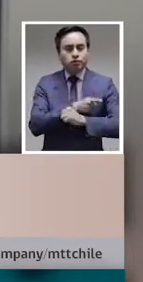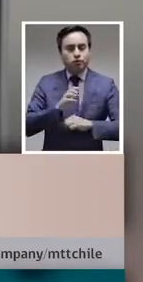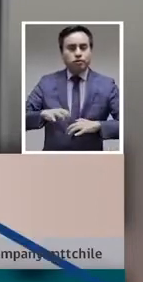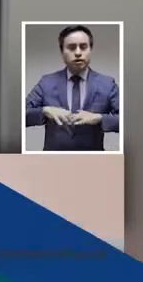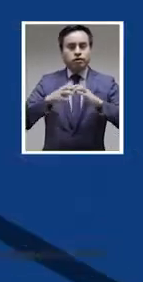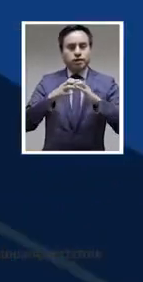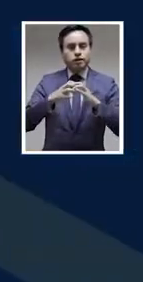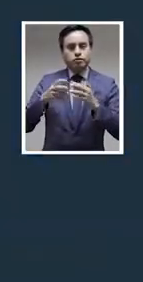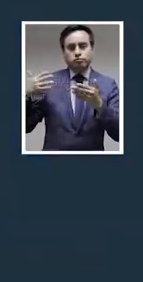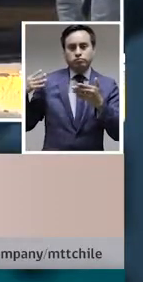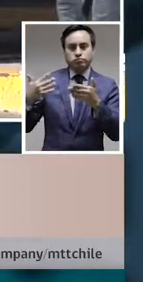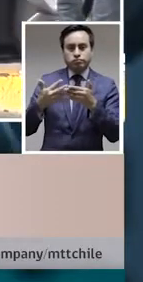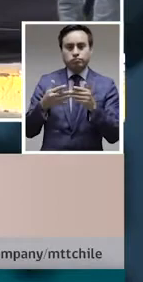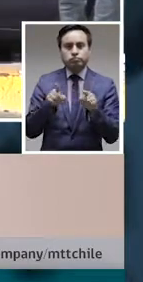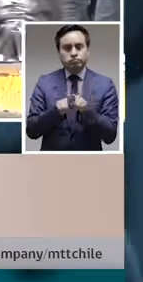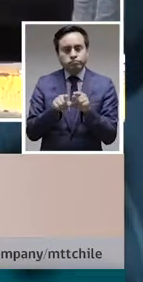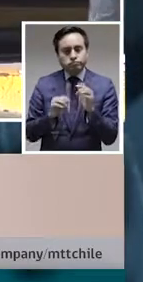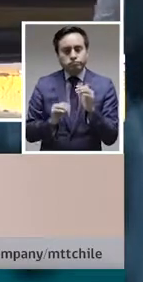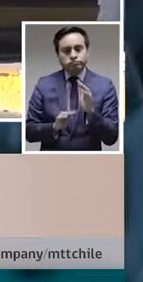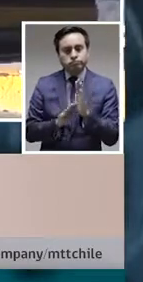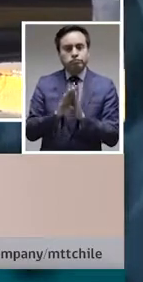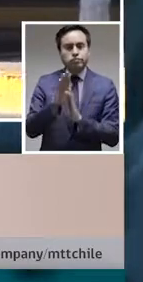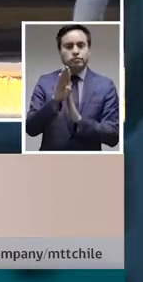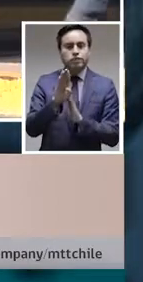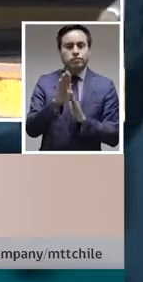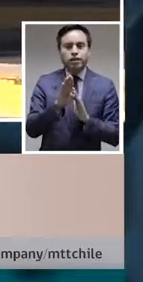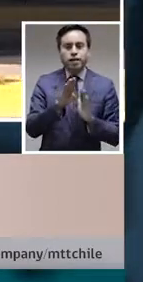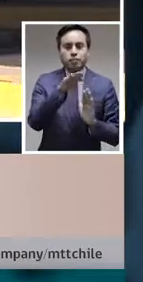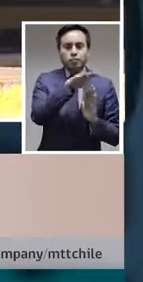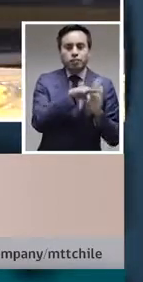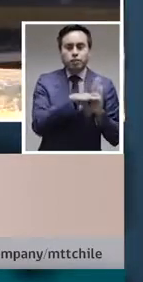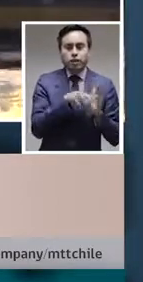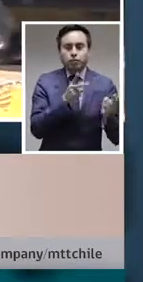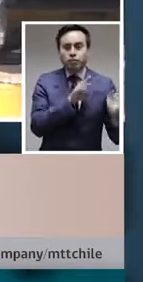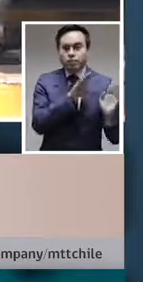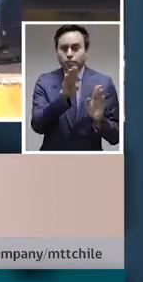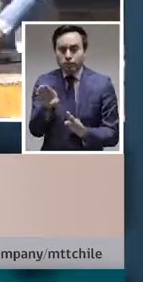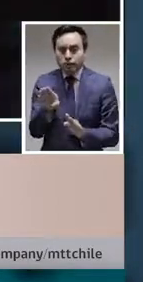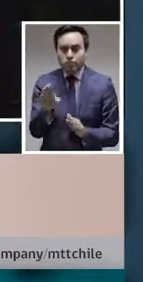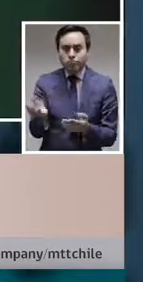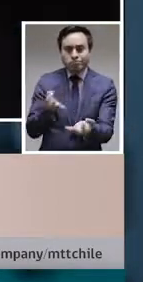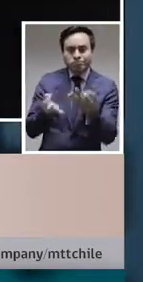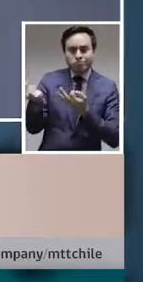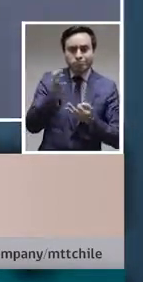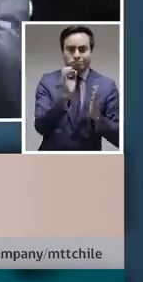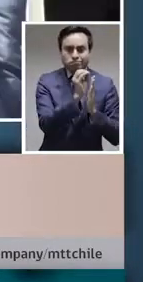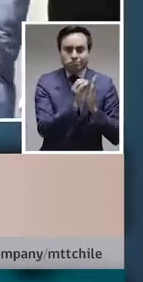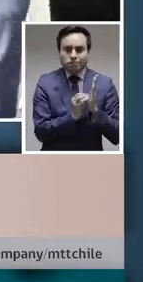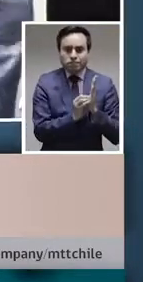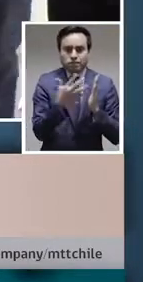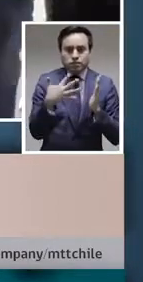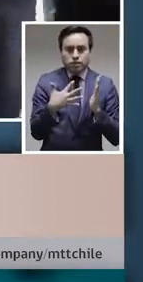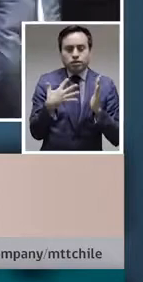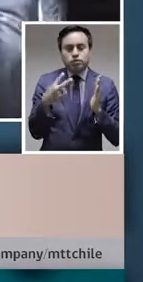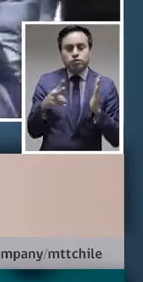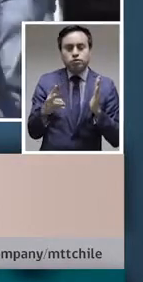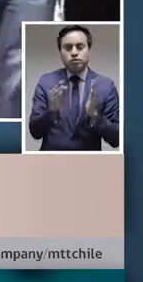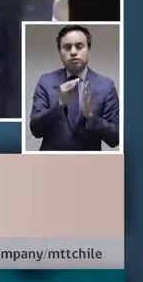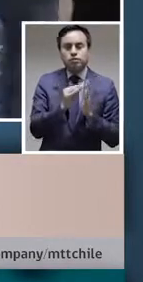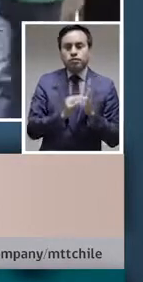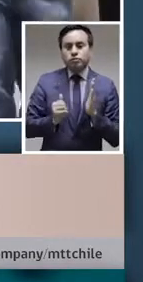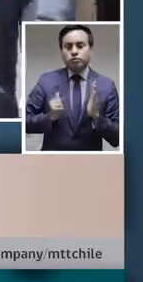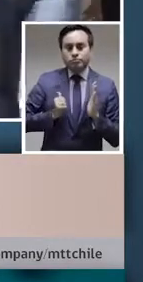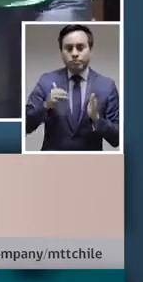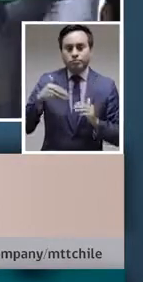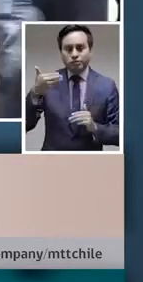en el tiempo como parte del diseño de políticas públicas, pero también de manera muy importante de su